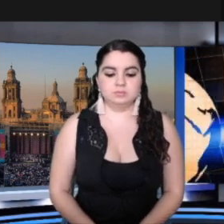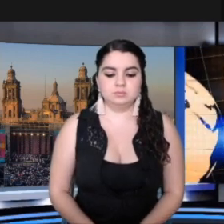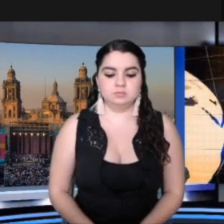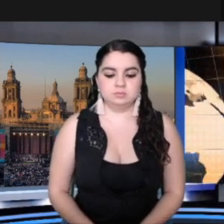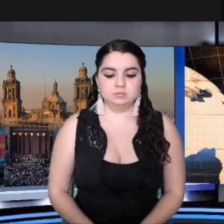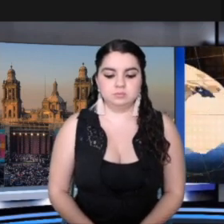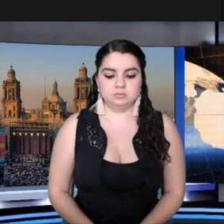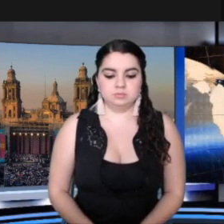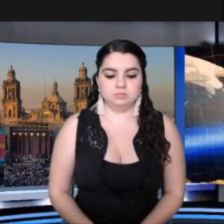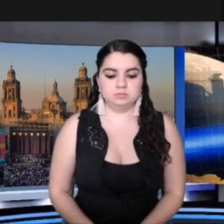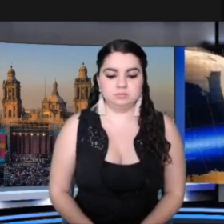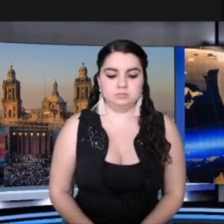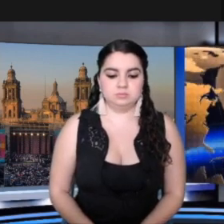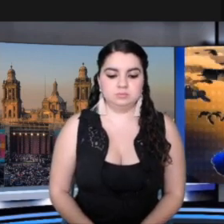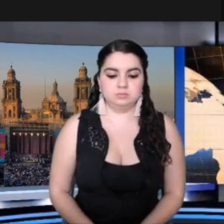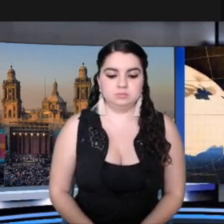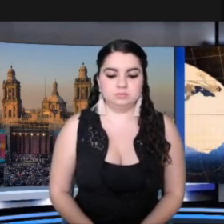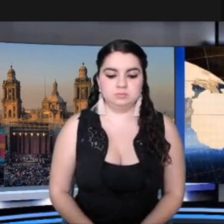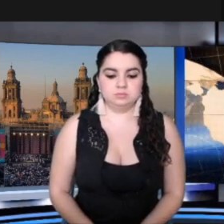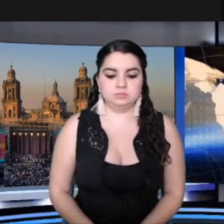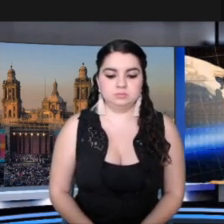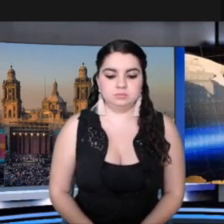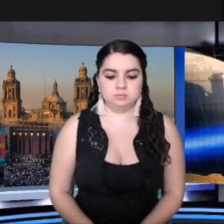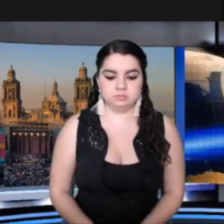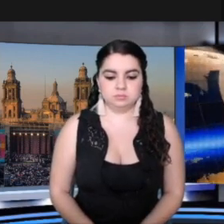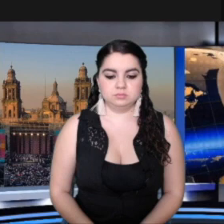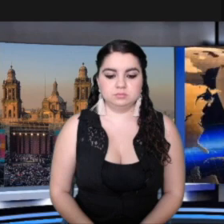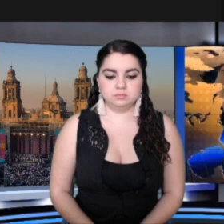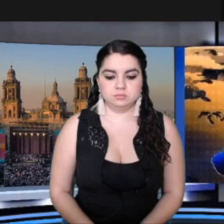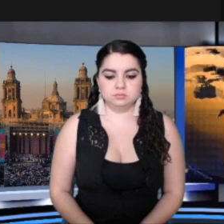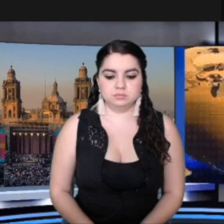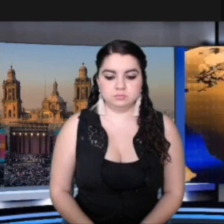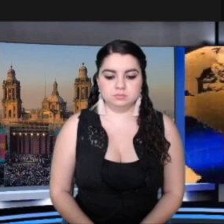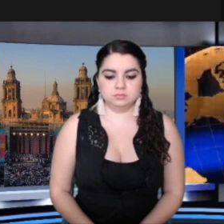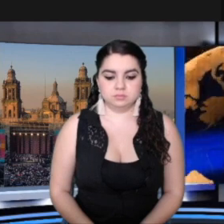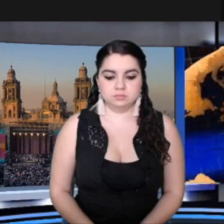y hay otras empresas también con